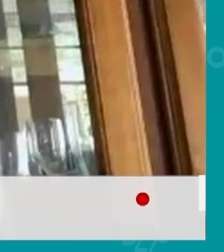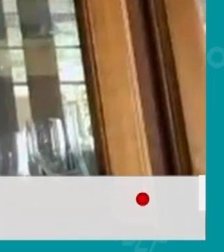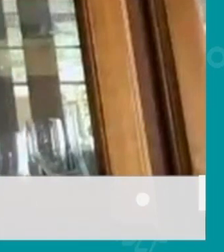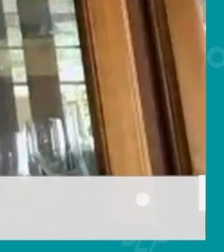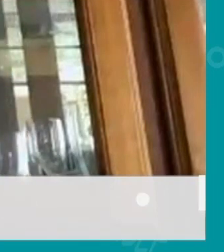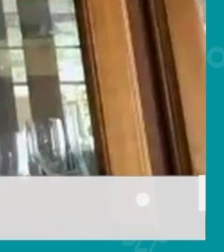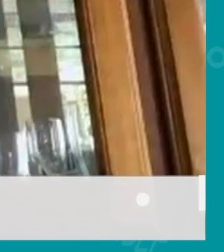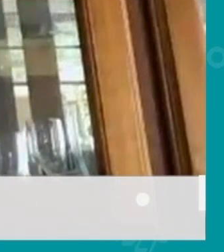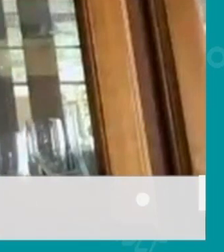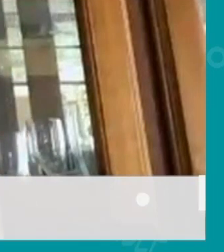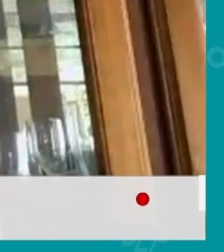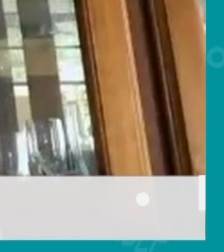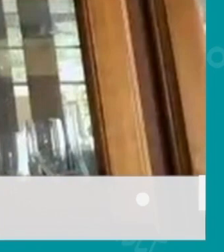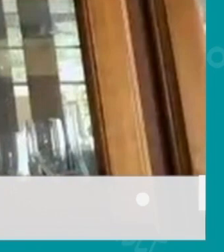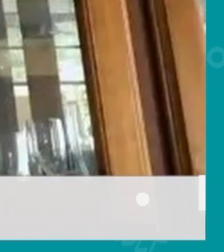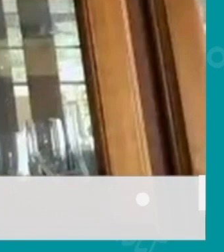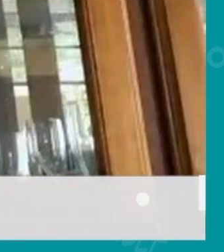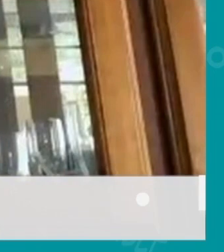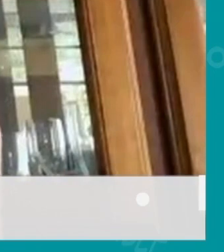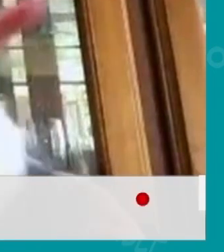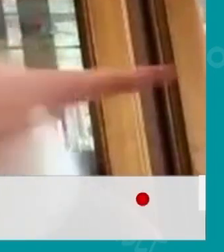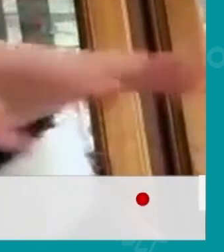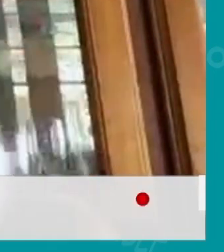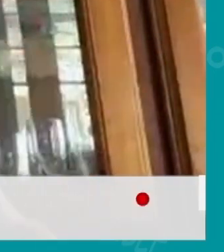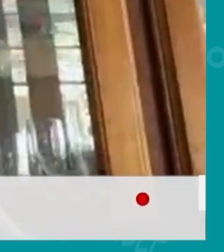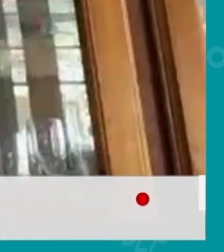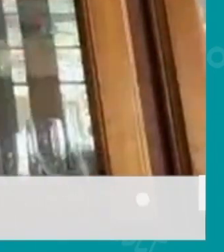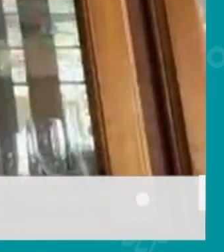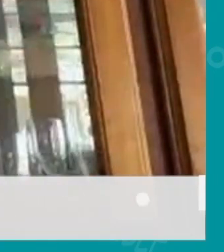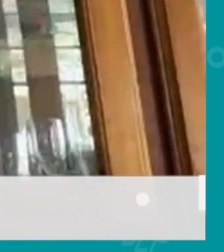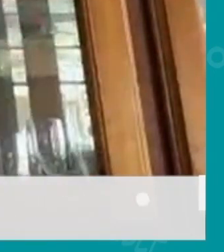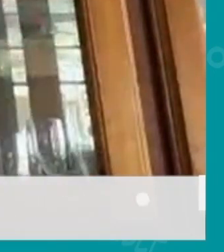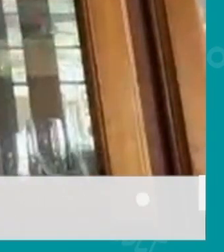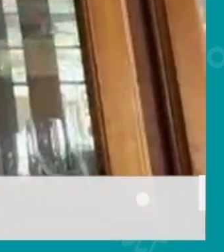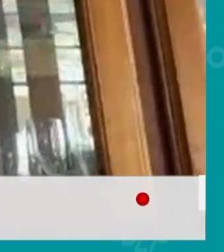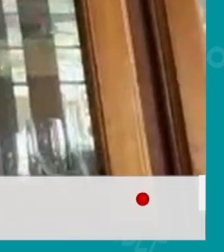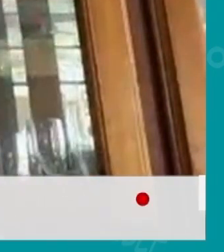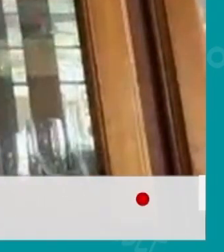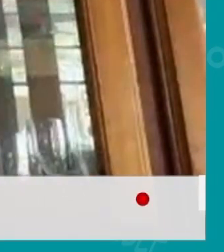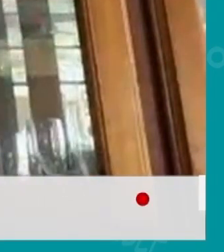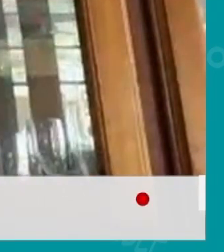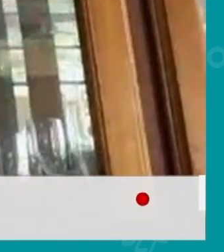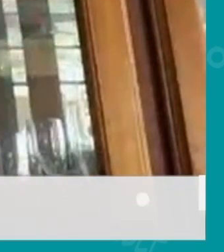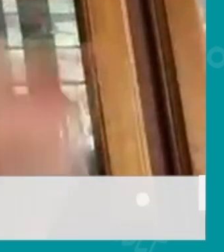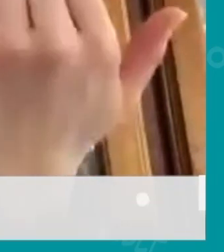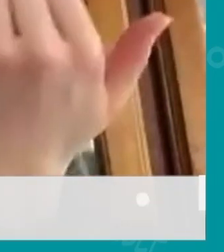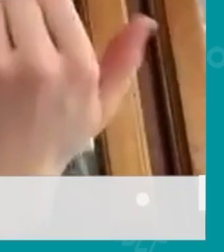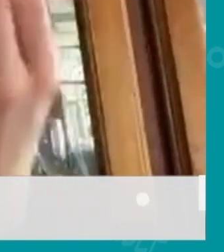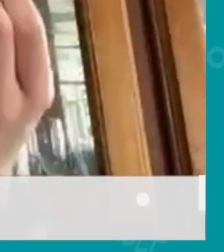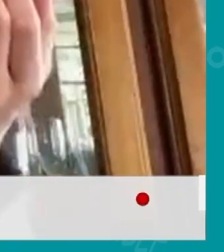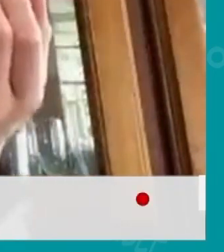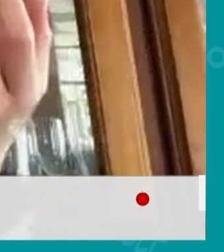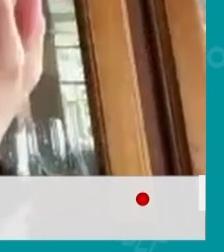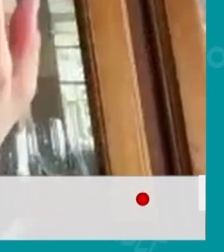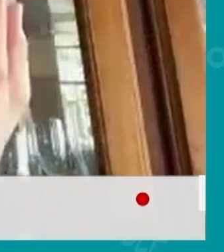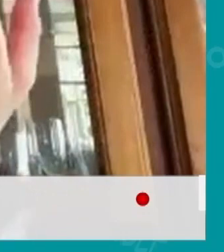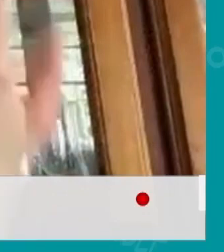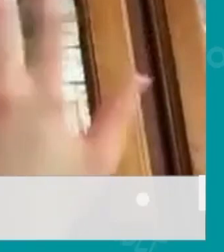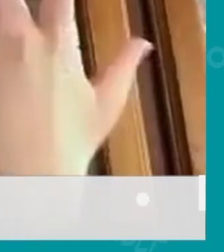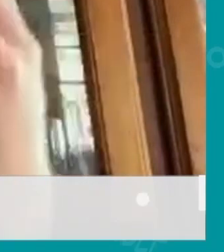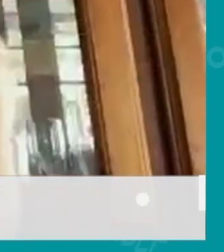escuchando, sintiendo las vibraciones. También aprendí a tocar el piano. Un día probé tocar la guitarra,